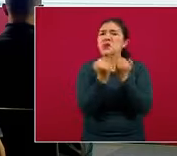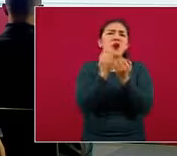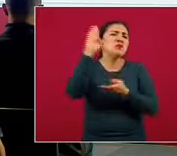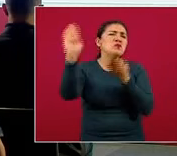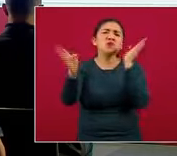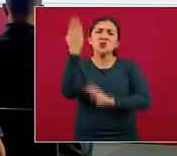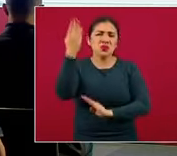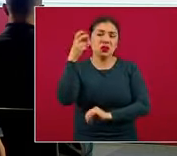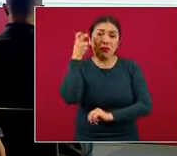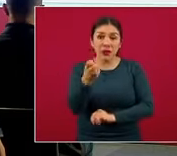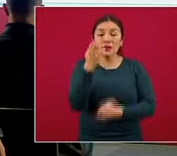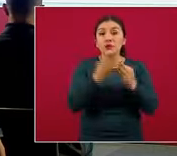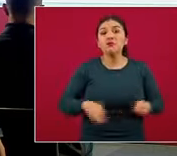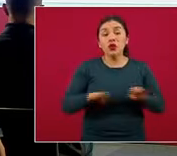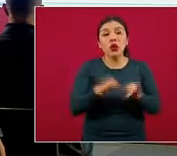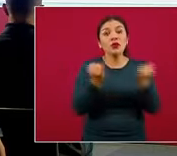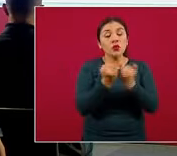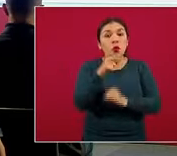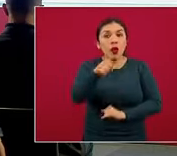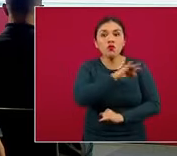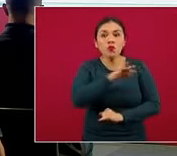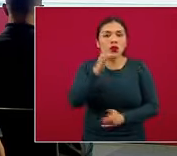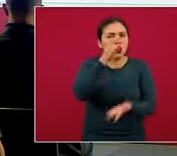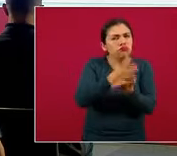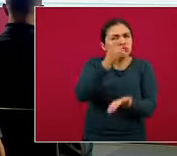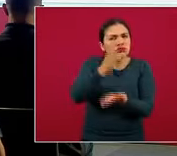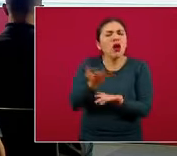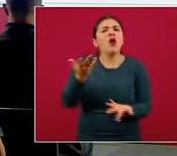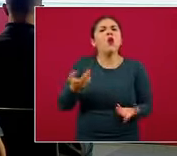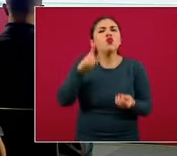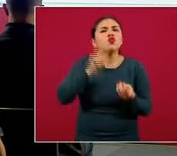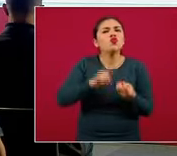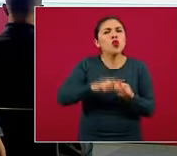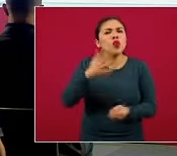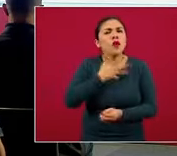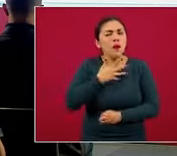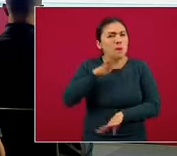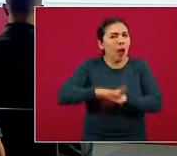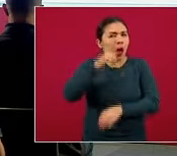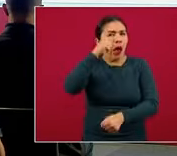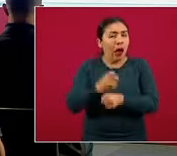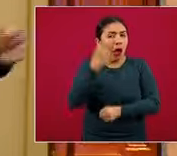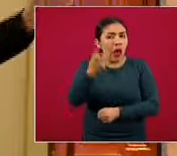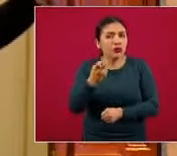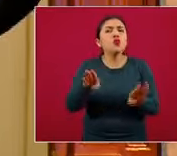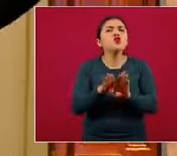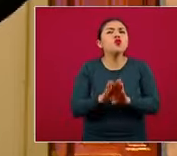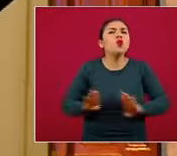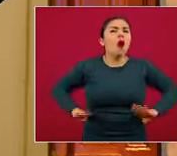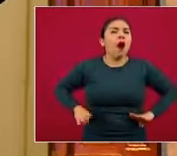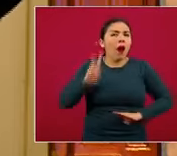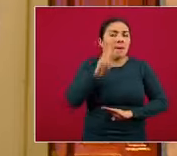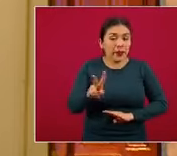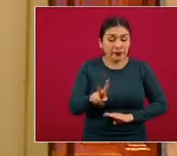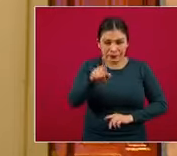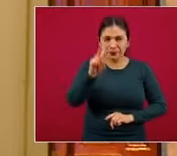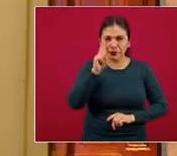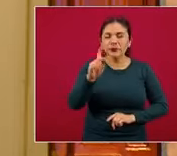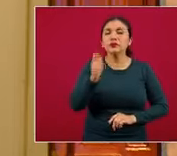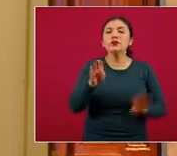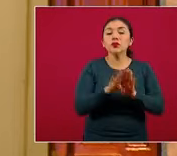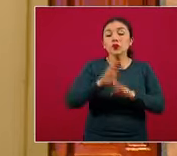mundo. Es importante también poder identificar en dónde se está dando principalmente el comportamiento. Ya habíamos visto que para efecto